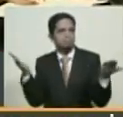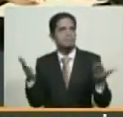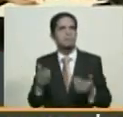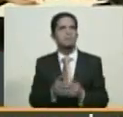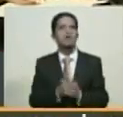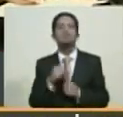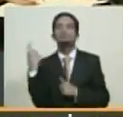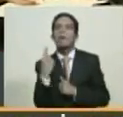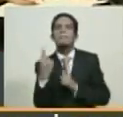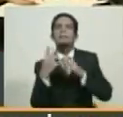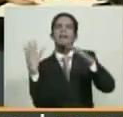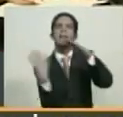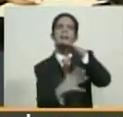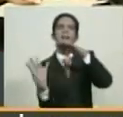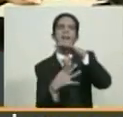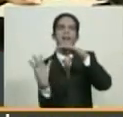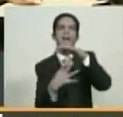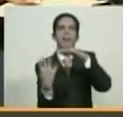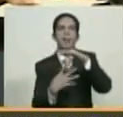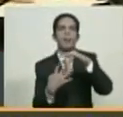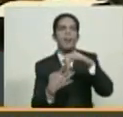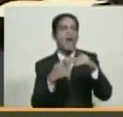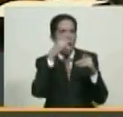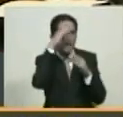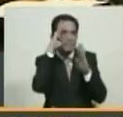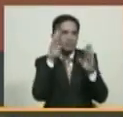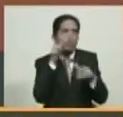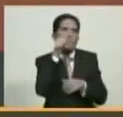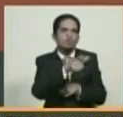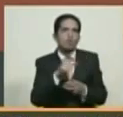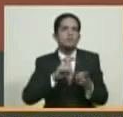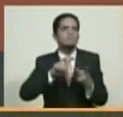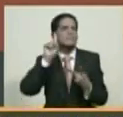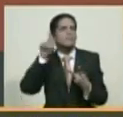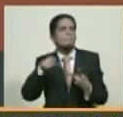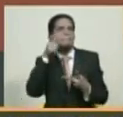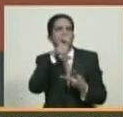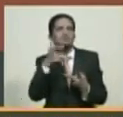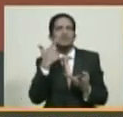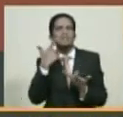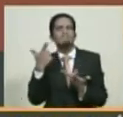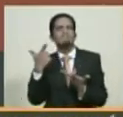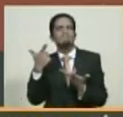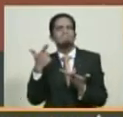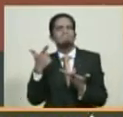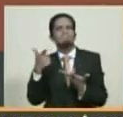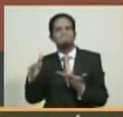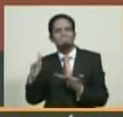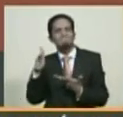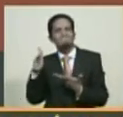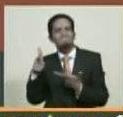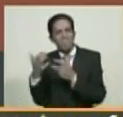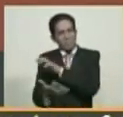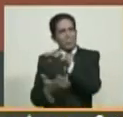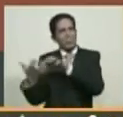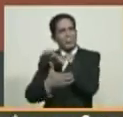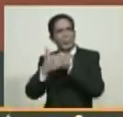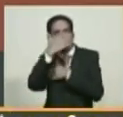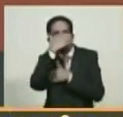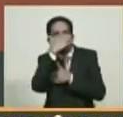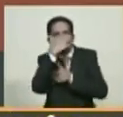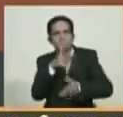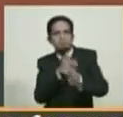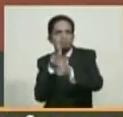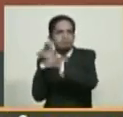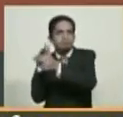flujo migratorio voluntario, sino principalmente a los desplazados forzosos producto del conflicto interno que